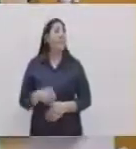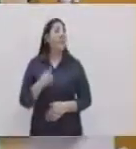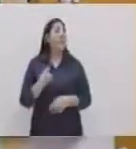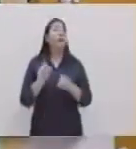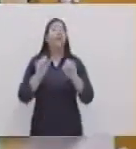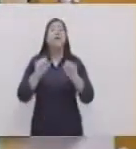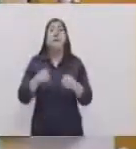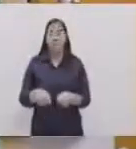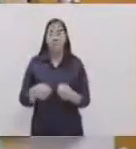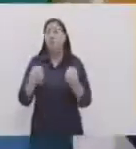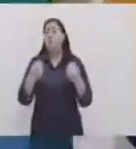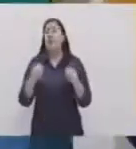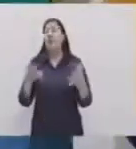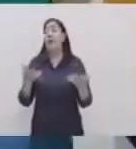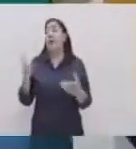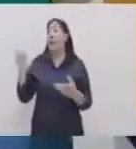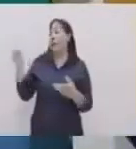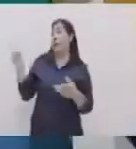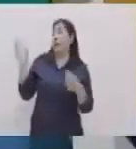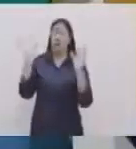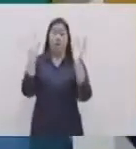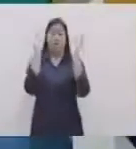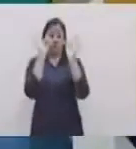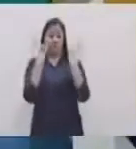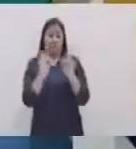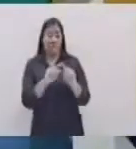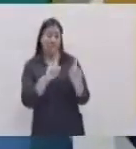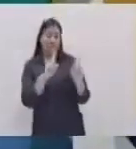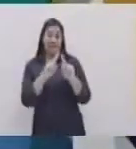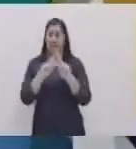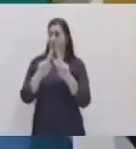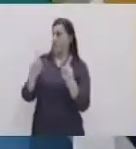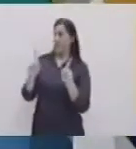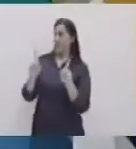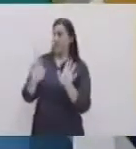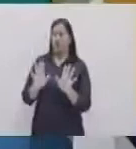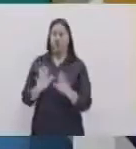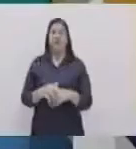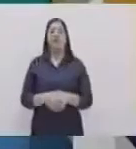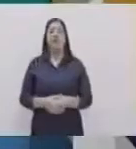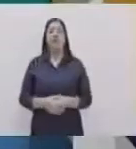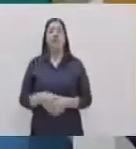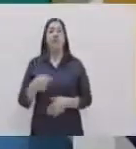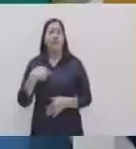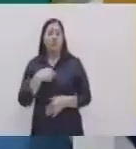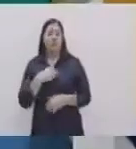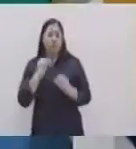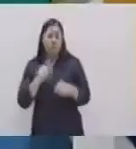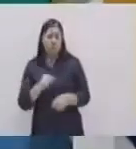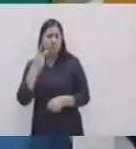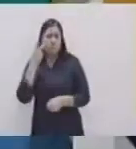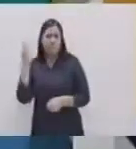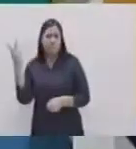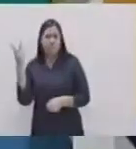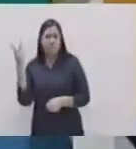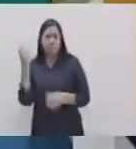Y ahí logramos entonces un triángulo que tiene 3 lados diferentes. Vamos a escribirlo también para que no se nos